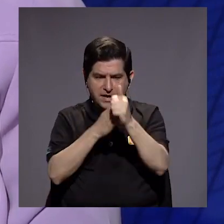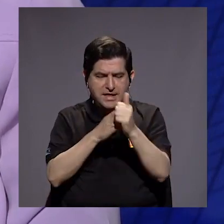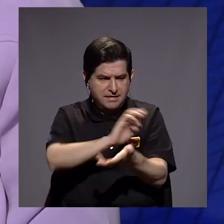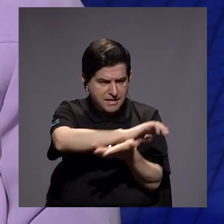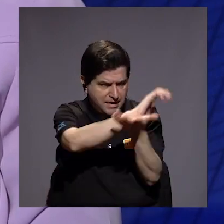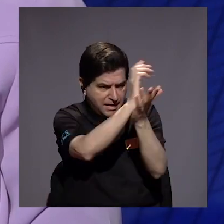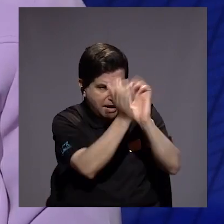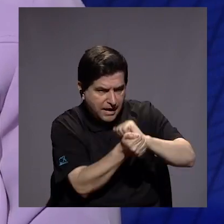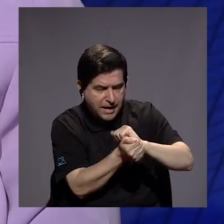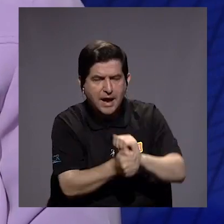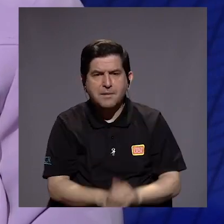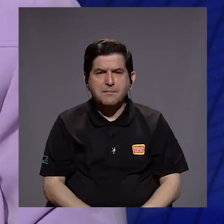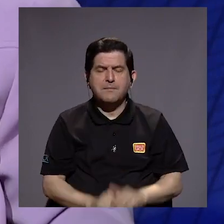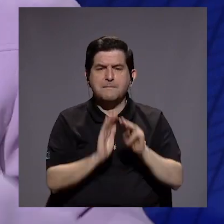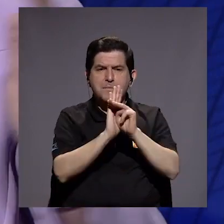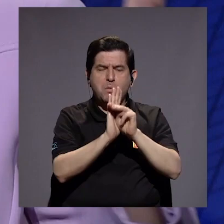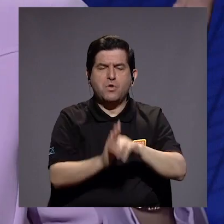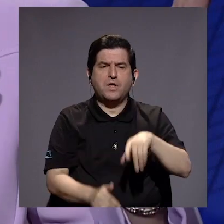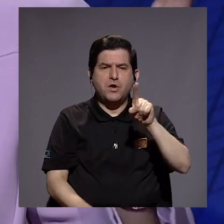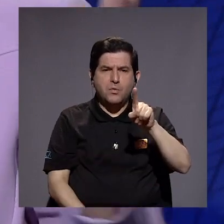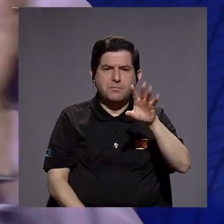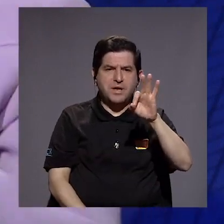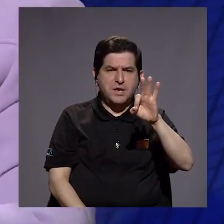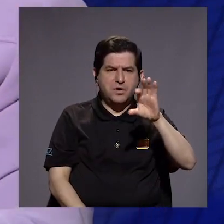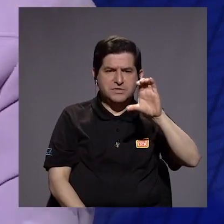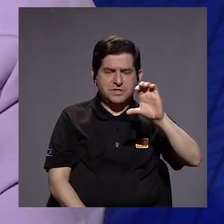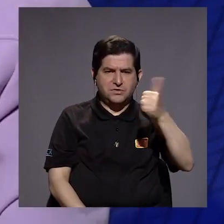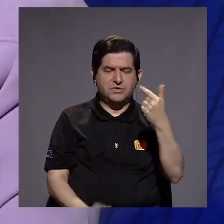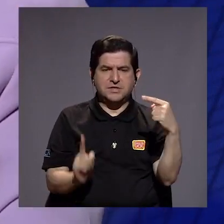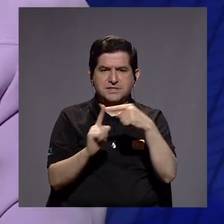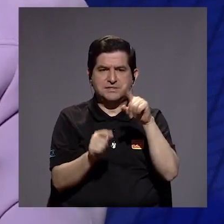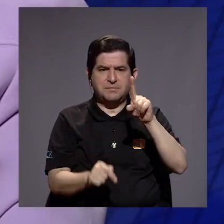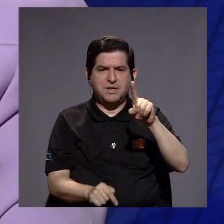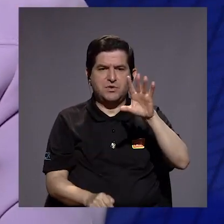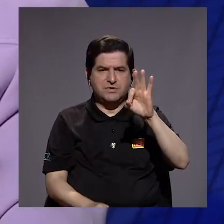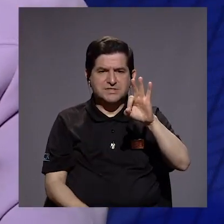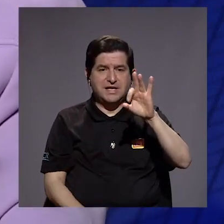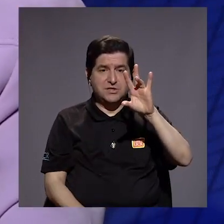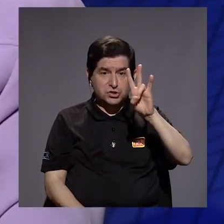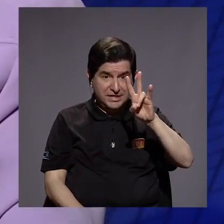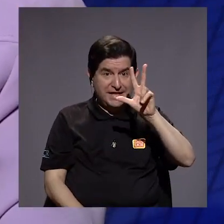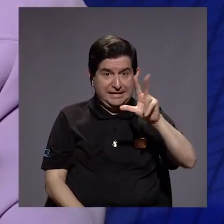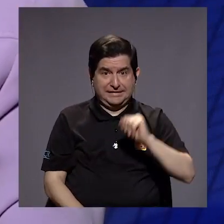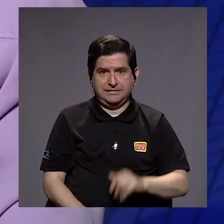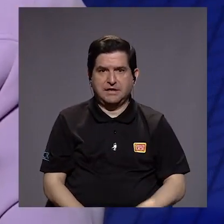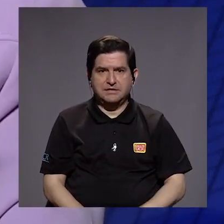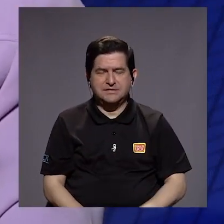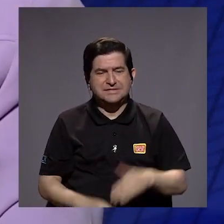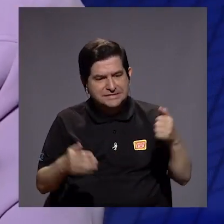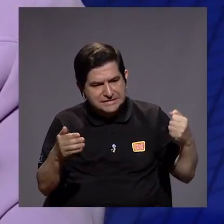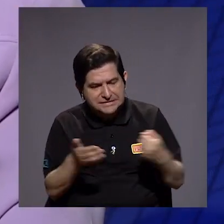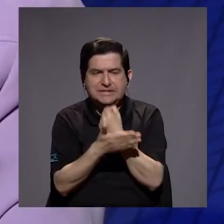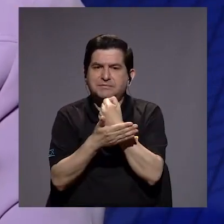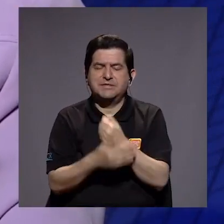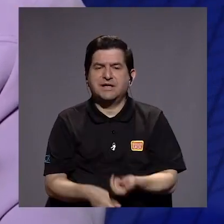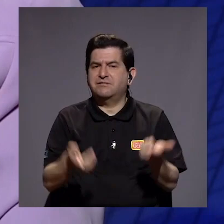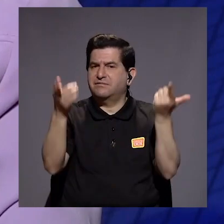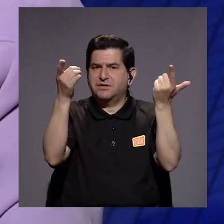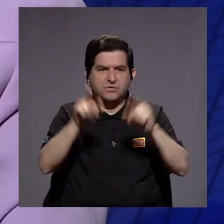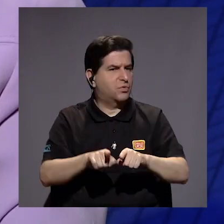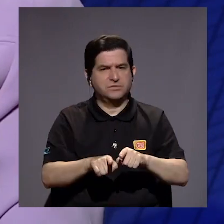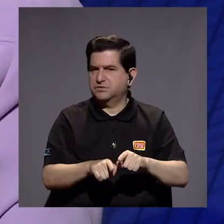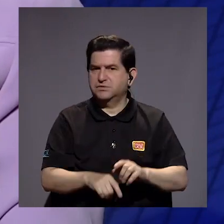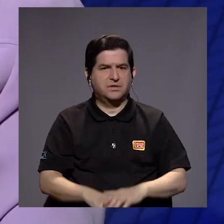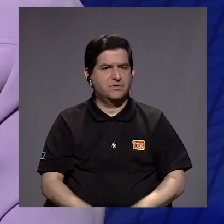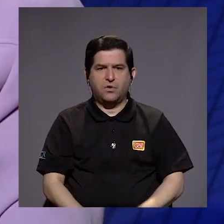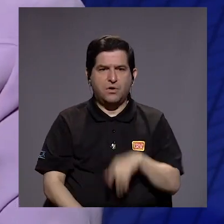la transformación del modelo de 1910 a 1973. Y lamentablemente no se